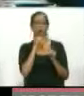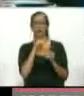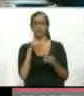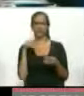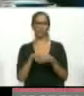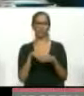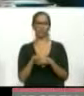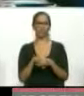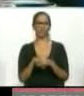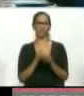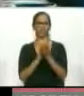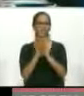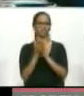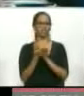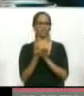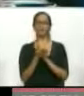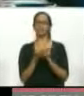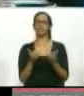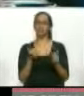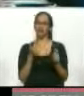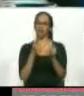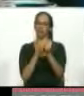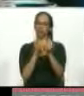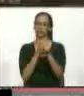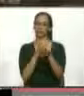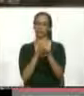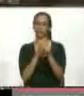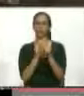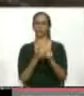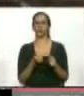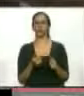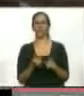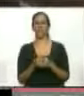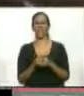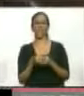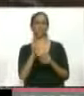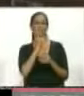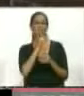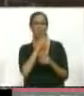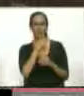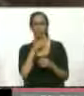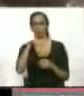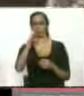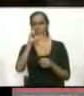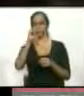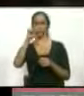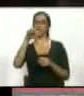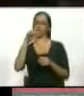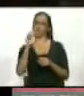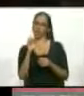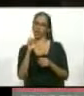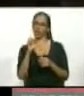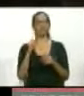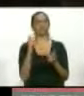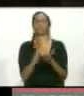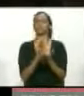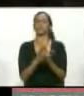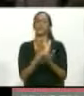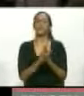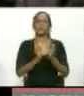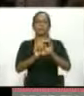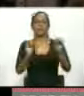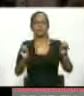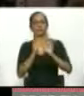pero con los hechos ocurren otras cosas el nombramiento del 11-m es equilibrado y cada vez que se convocó una marcha